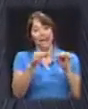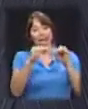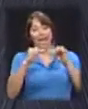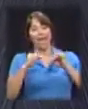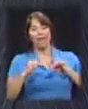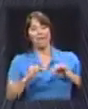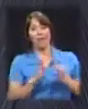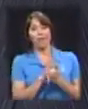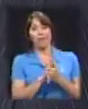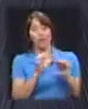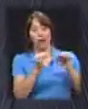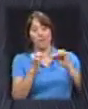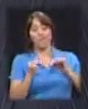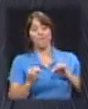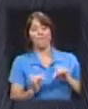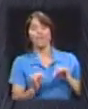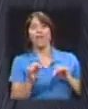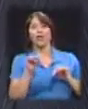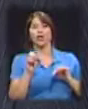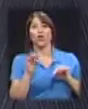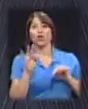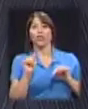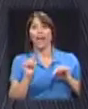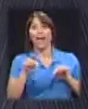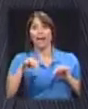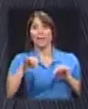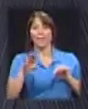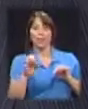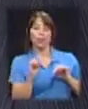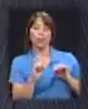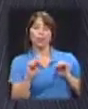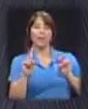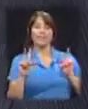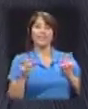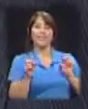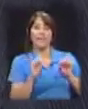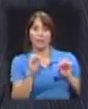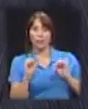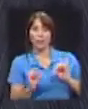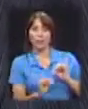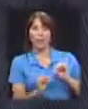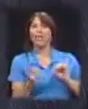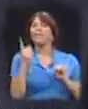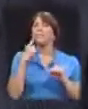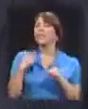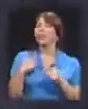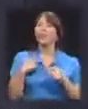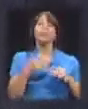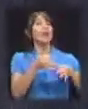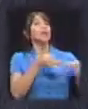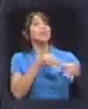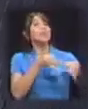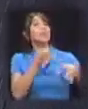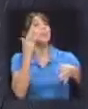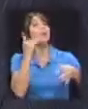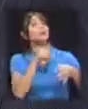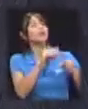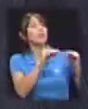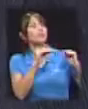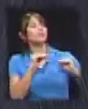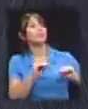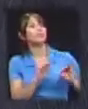me preguntó, Fernando, explíqueme por qué puso esa cita. Y yo empecé y empecé y empecé y el profesor se dio